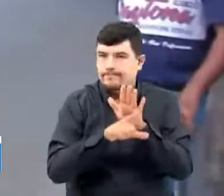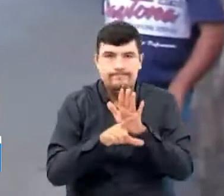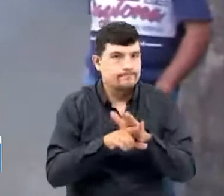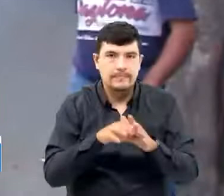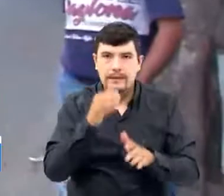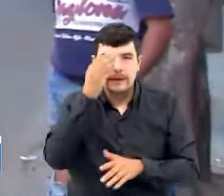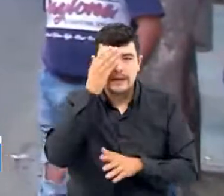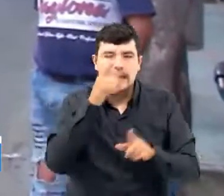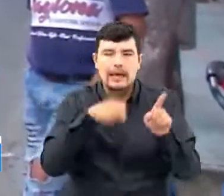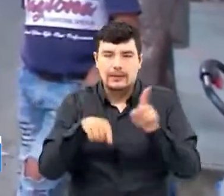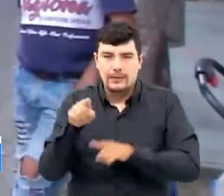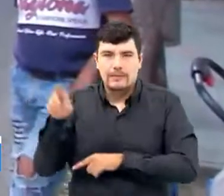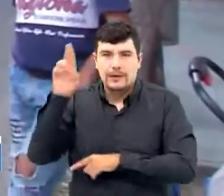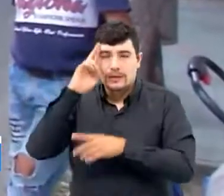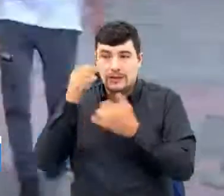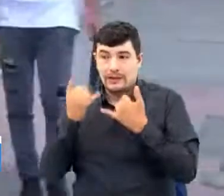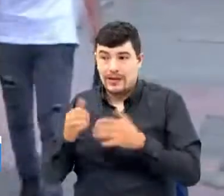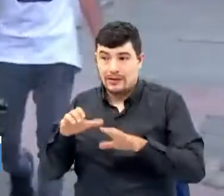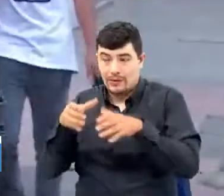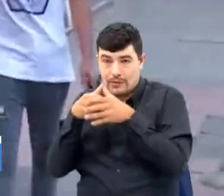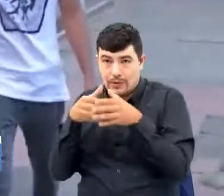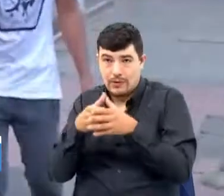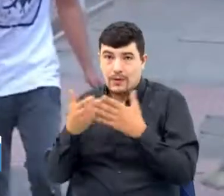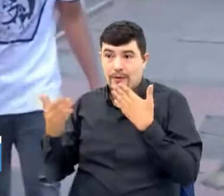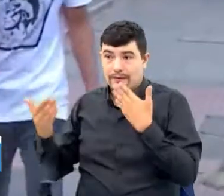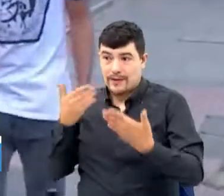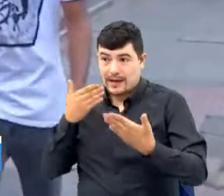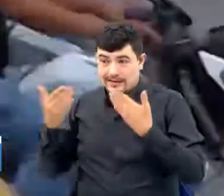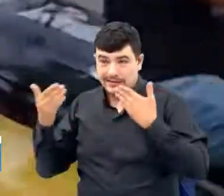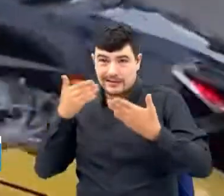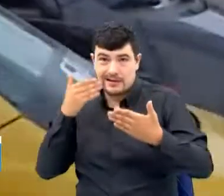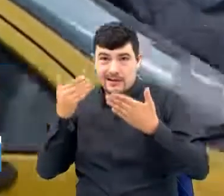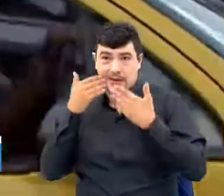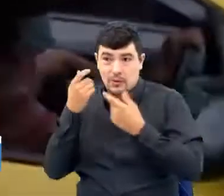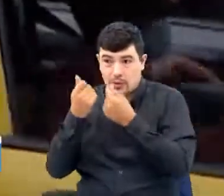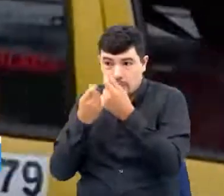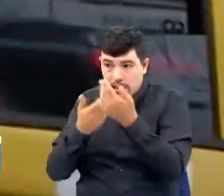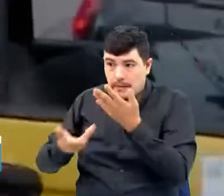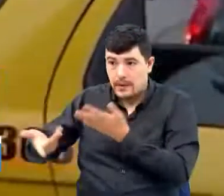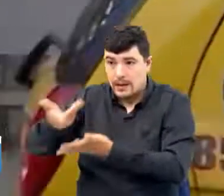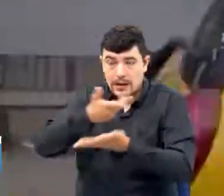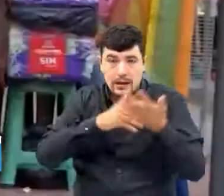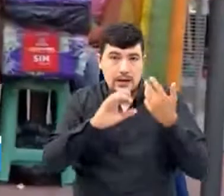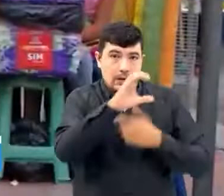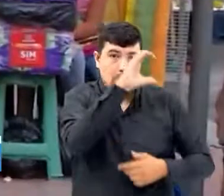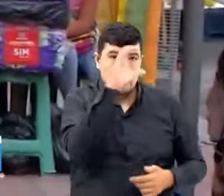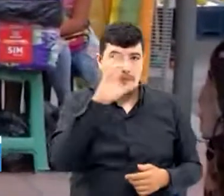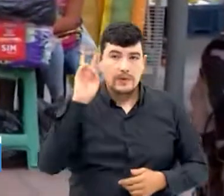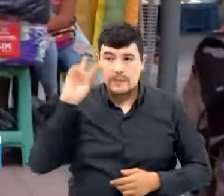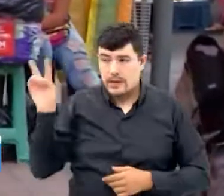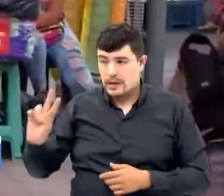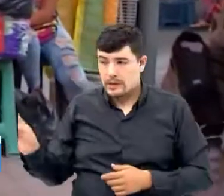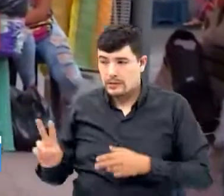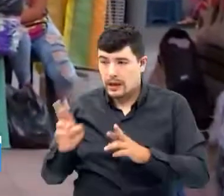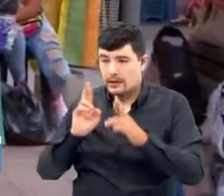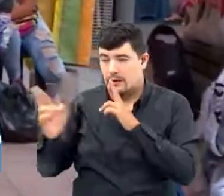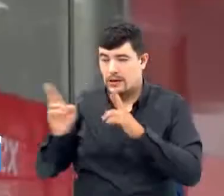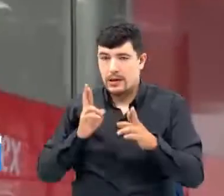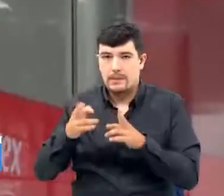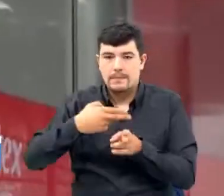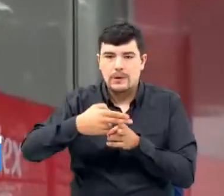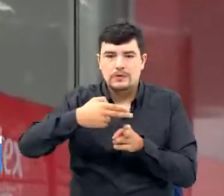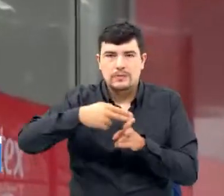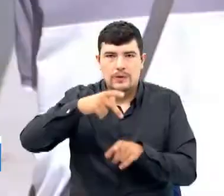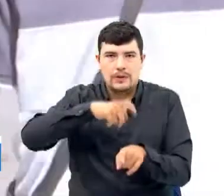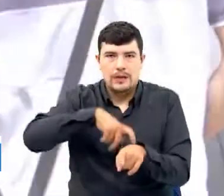con esta nueva confianza entre los dos países y la mejoría en las relaciones, también ha permitido que en mediano plazo sectores